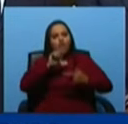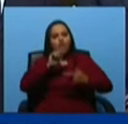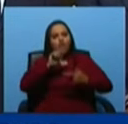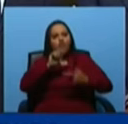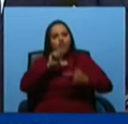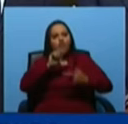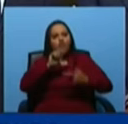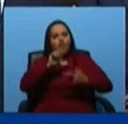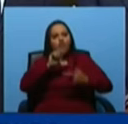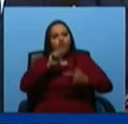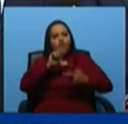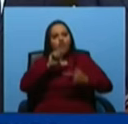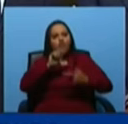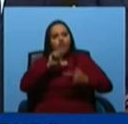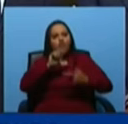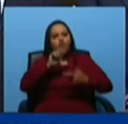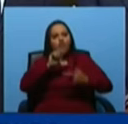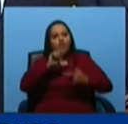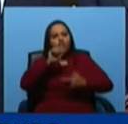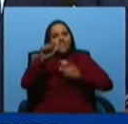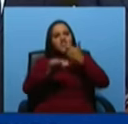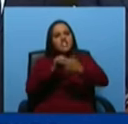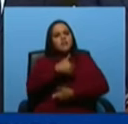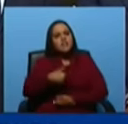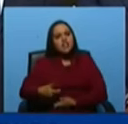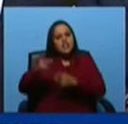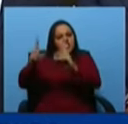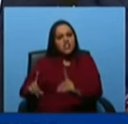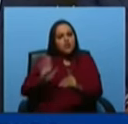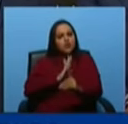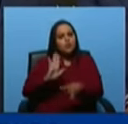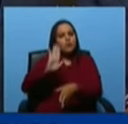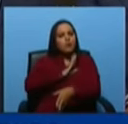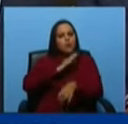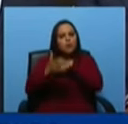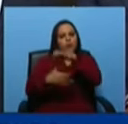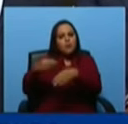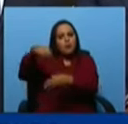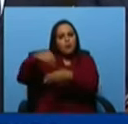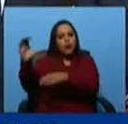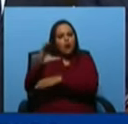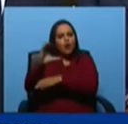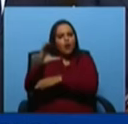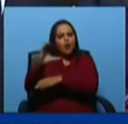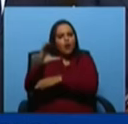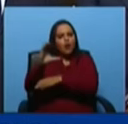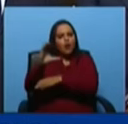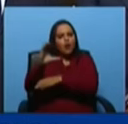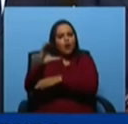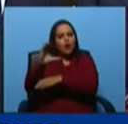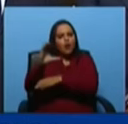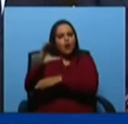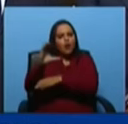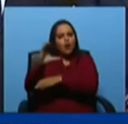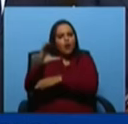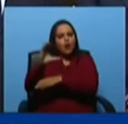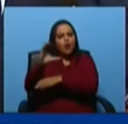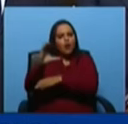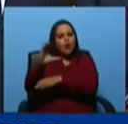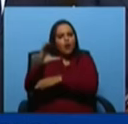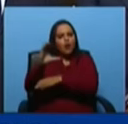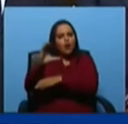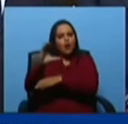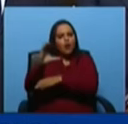dedo eh situación interna de Colombia ni de su guerra nunca verdad nunca nosotros nunca lo hemos